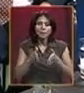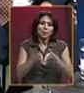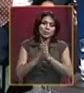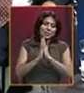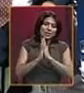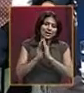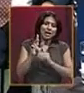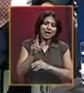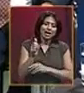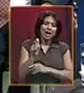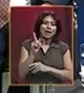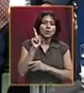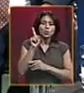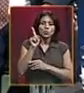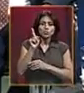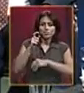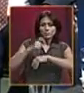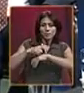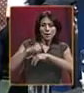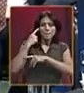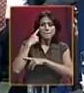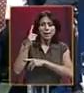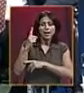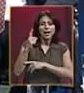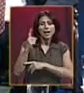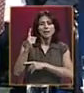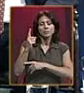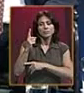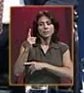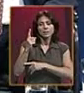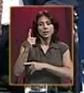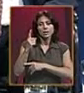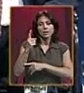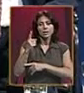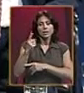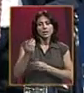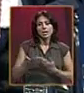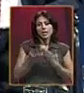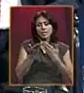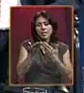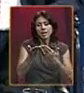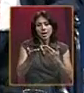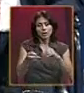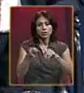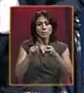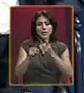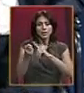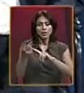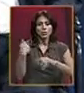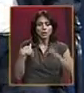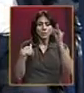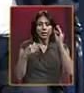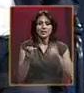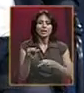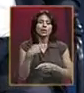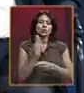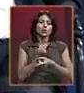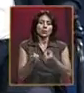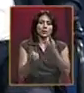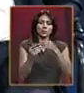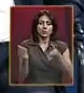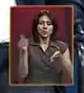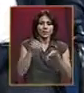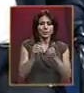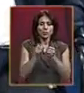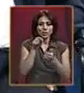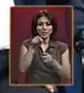al canal para que se lo dé a los amigos y amigas que nos acompañan, y nosotros regresamos a esos grises. Claro